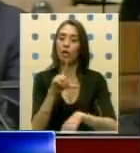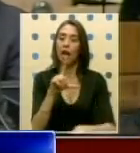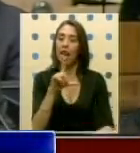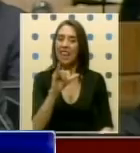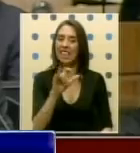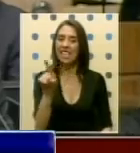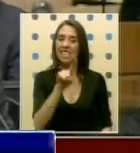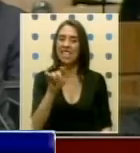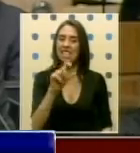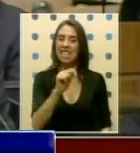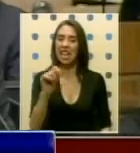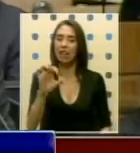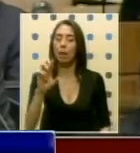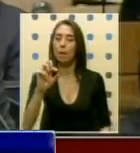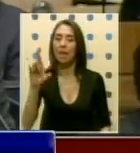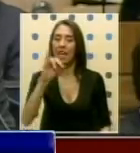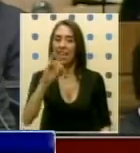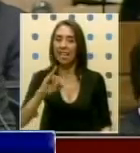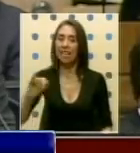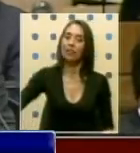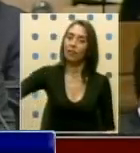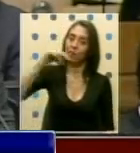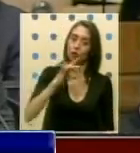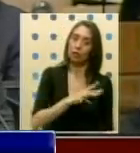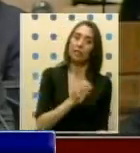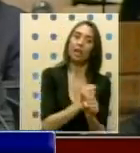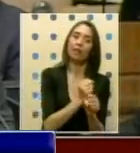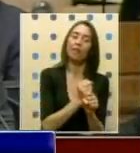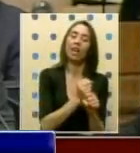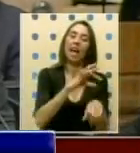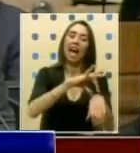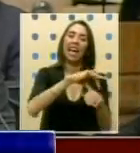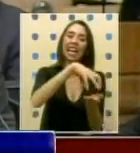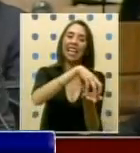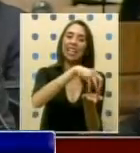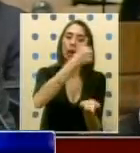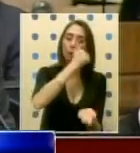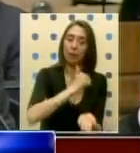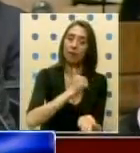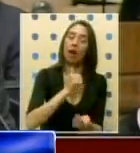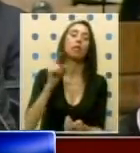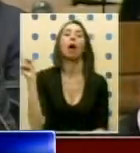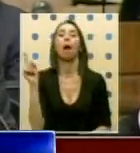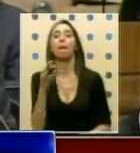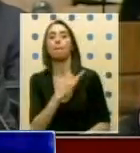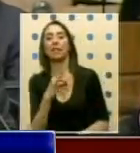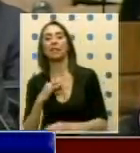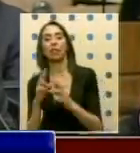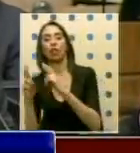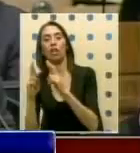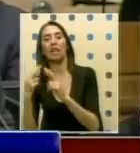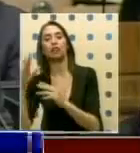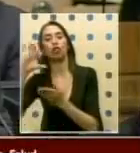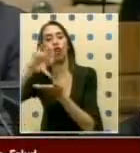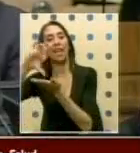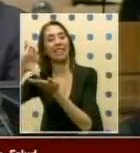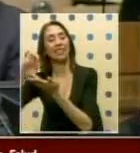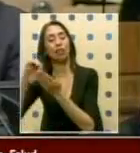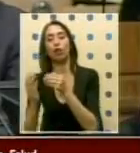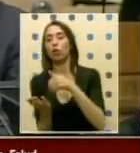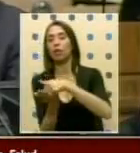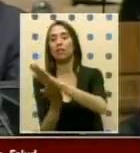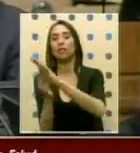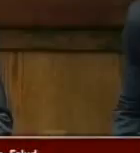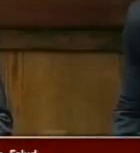Pérez, que llegó a Chile a trabajar en una clínica privada. El Ministerio de Relaciones Exteriores rechazó la convalidación del